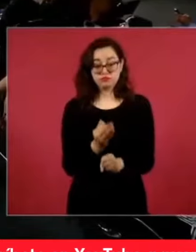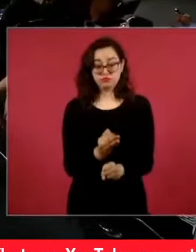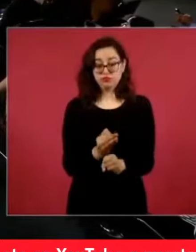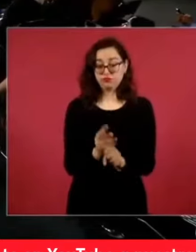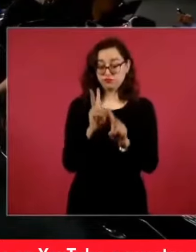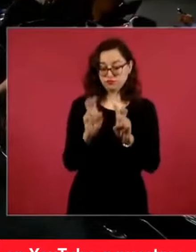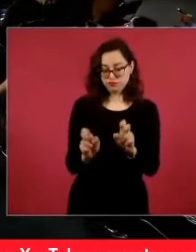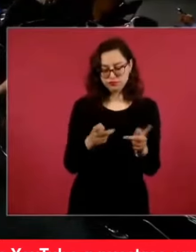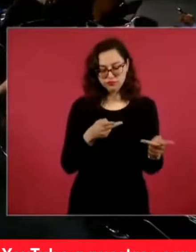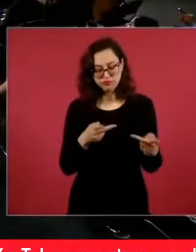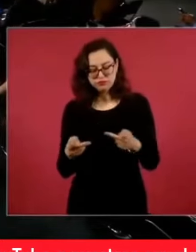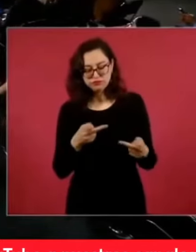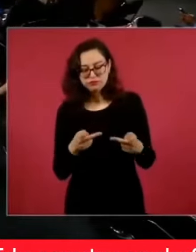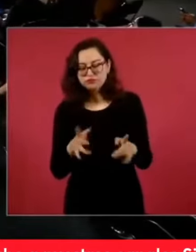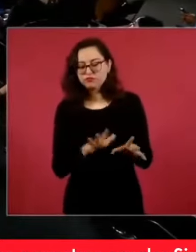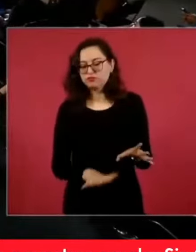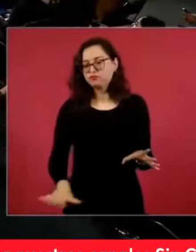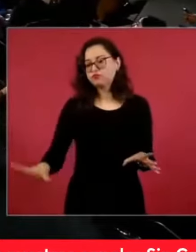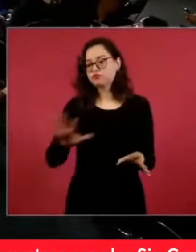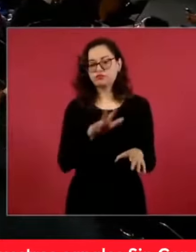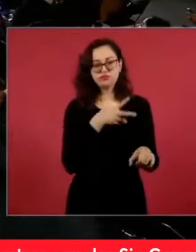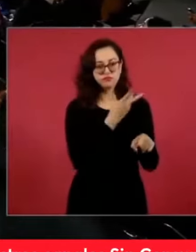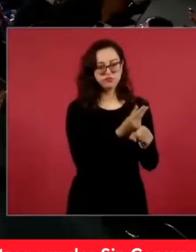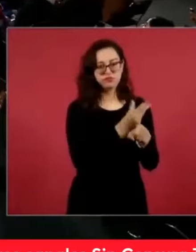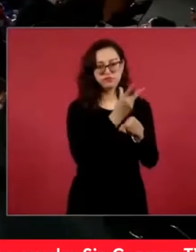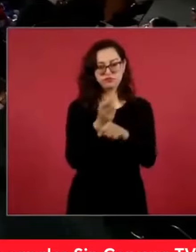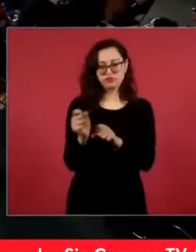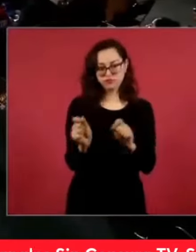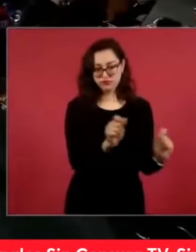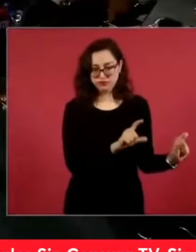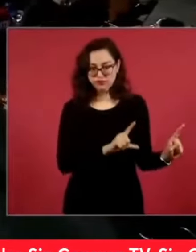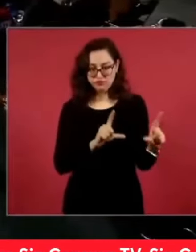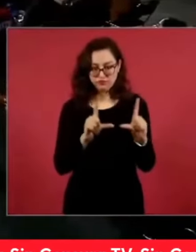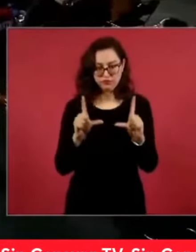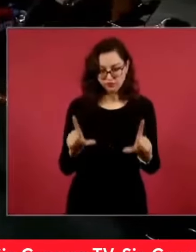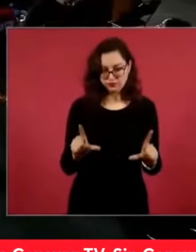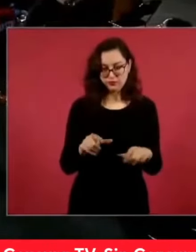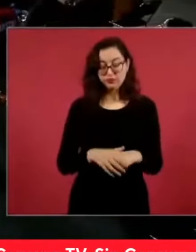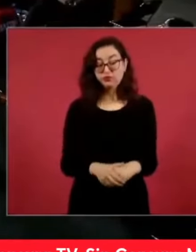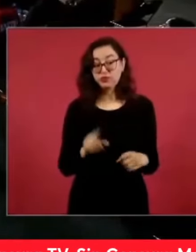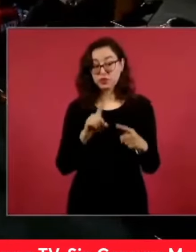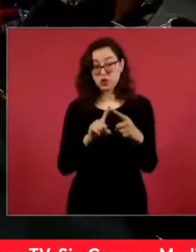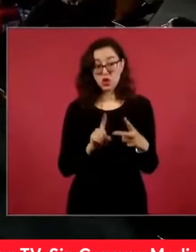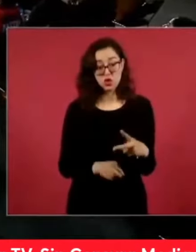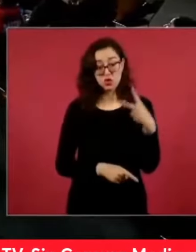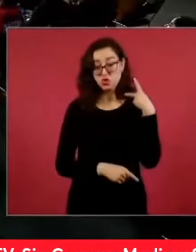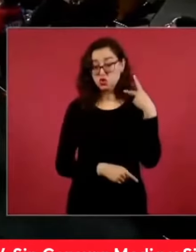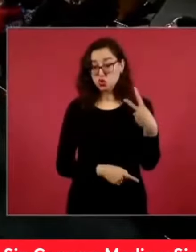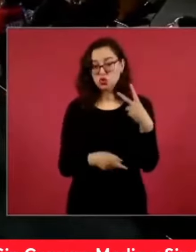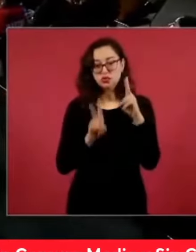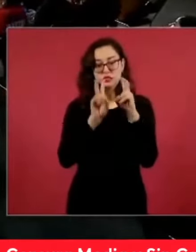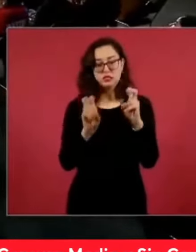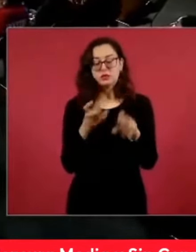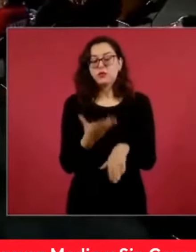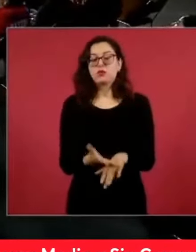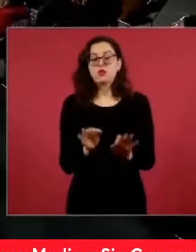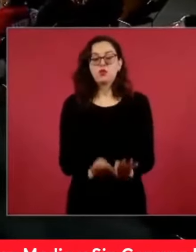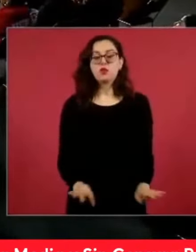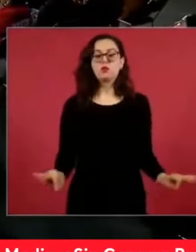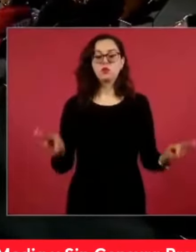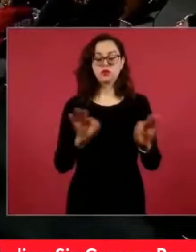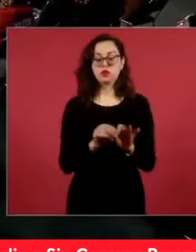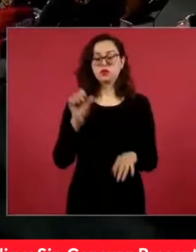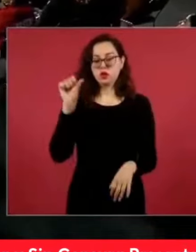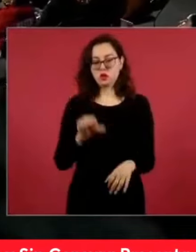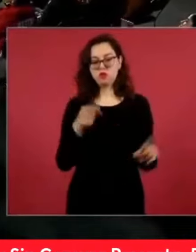planeación y mejoramiento urbano siguiente lámina quisiéramos arrancar con dos aspectos fundamentales en el cual el día de hoy nos vamos a